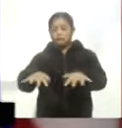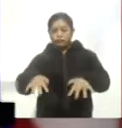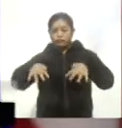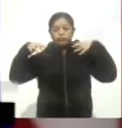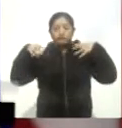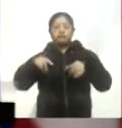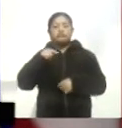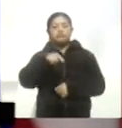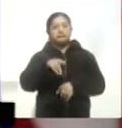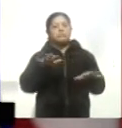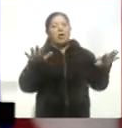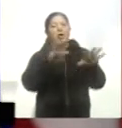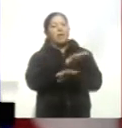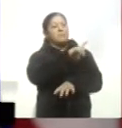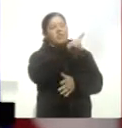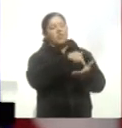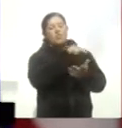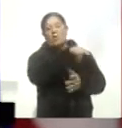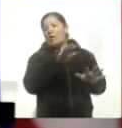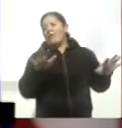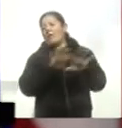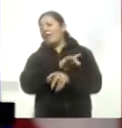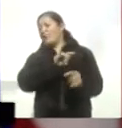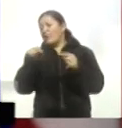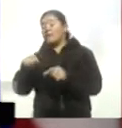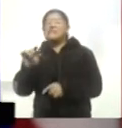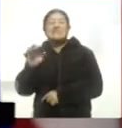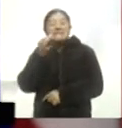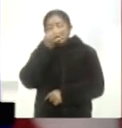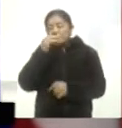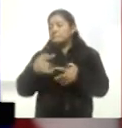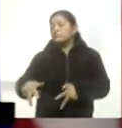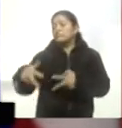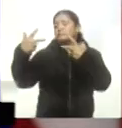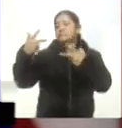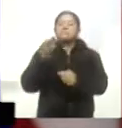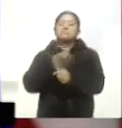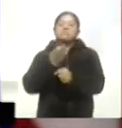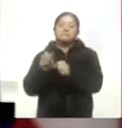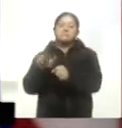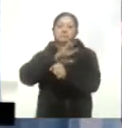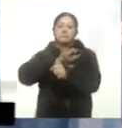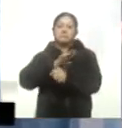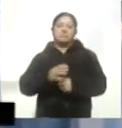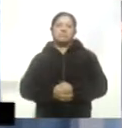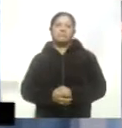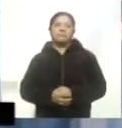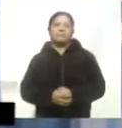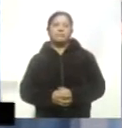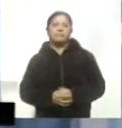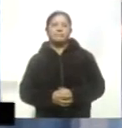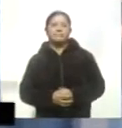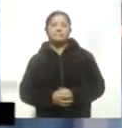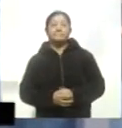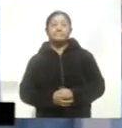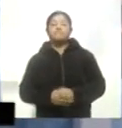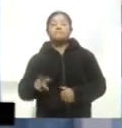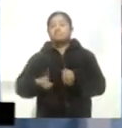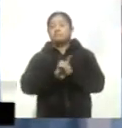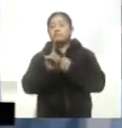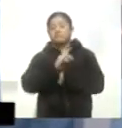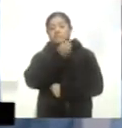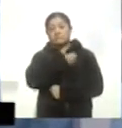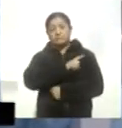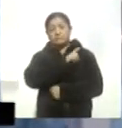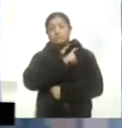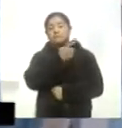Wisconsin, pero que terminó siendo casi completamente virtual debido a la pandemia del nuevo coronavirus. La crisis sanitaria, que ha dejado